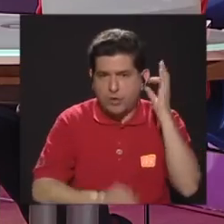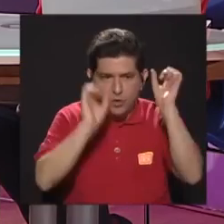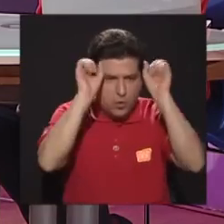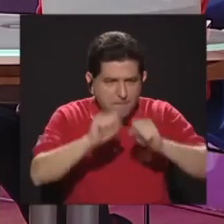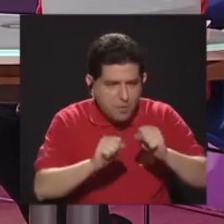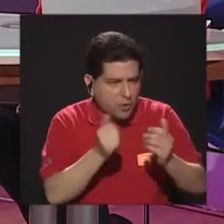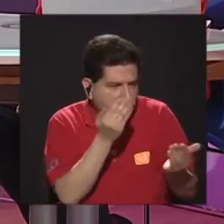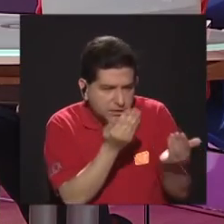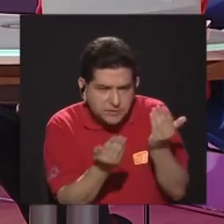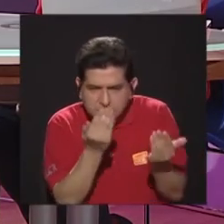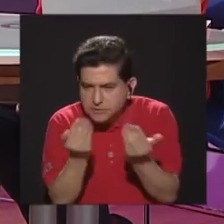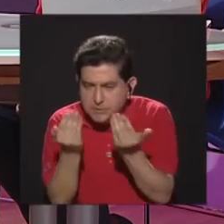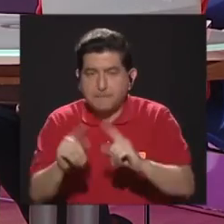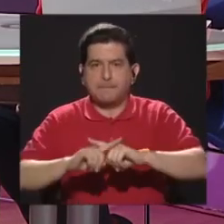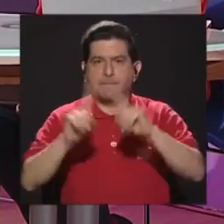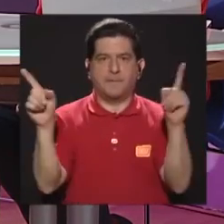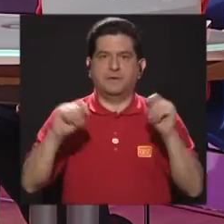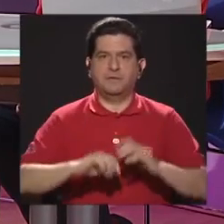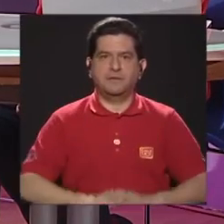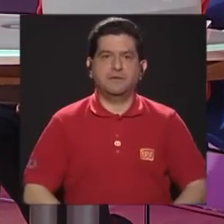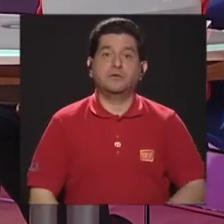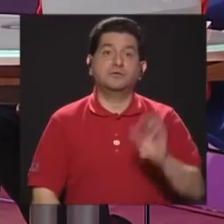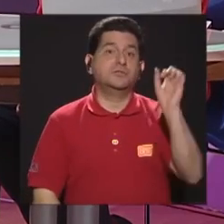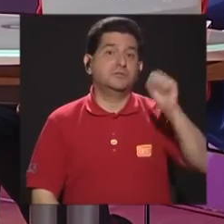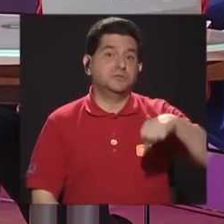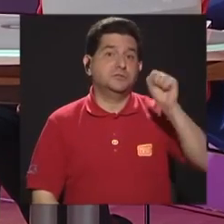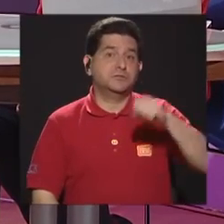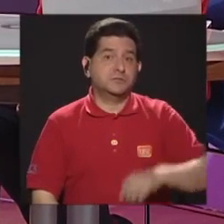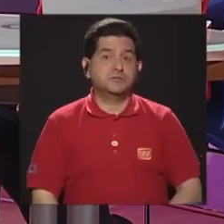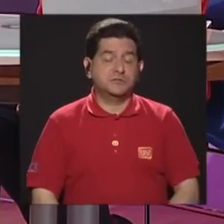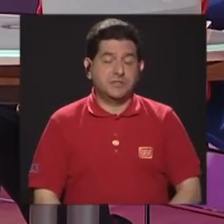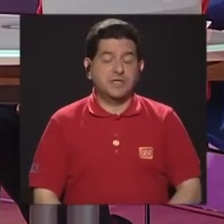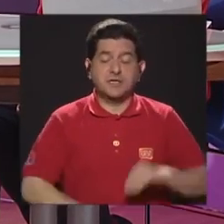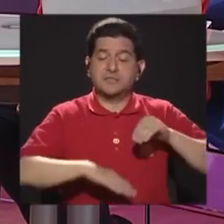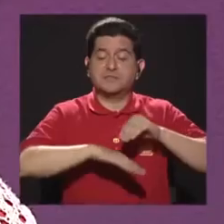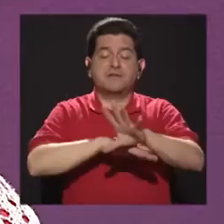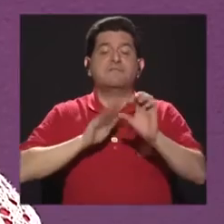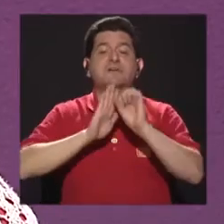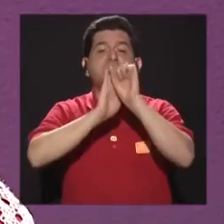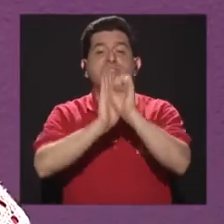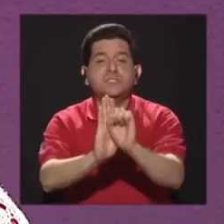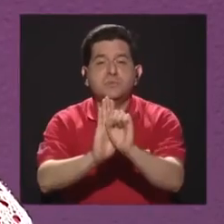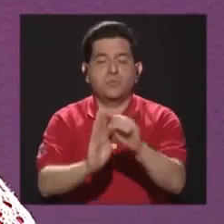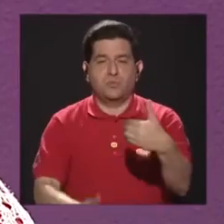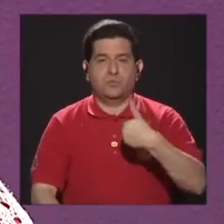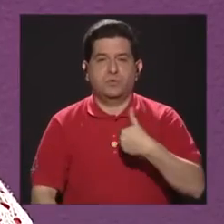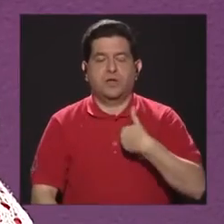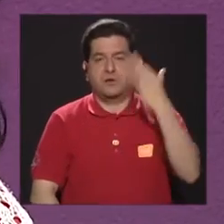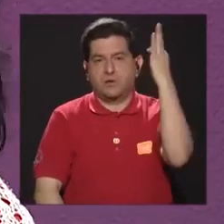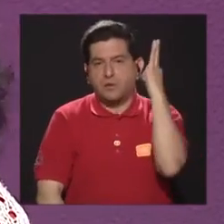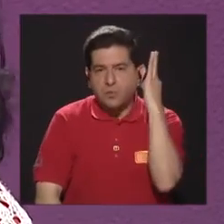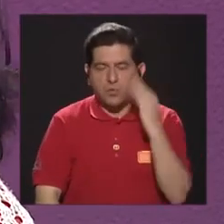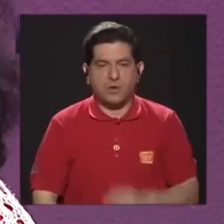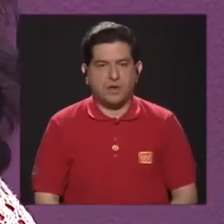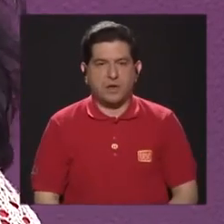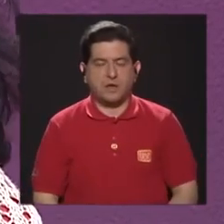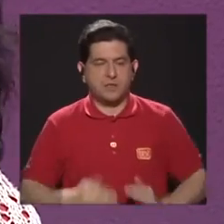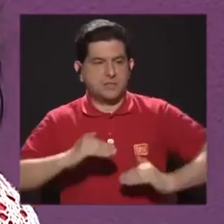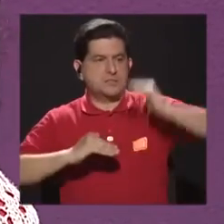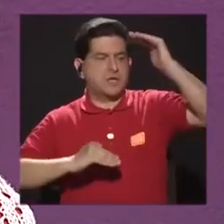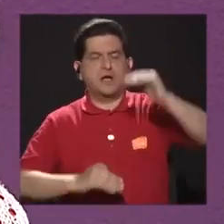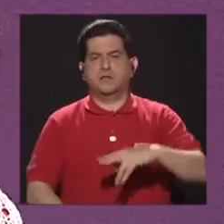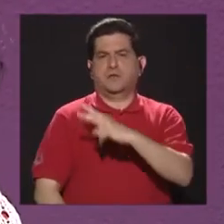se pueda comparar, pero sí el efecto simbólico de tener mujeres a los niveles más